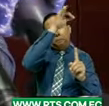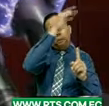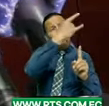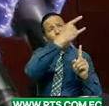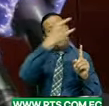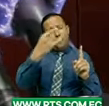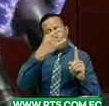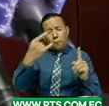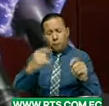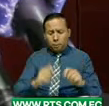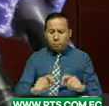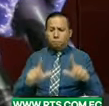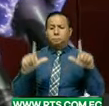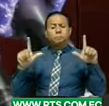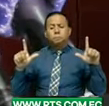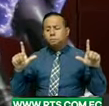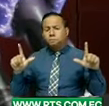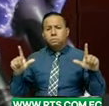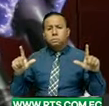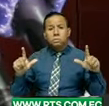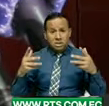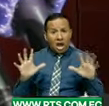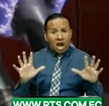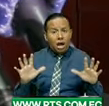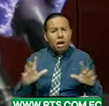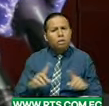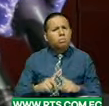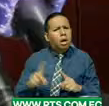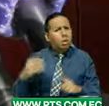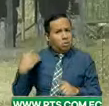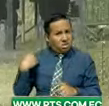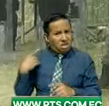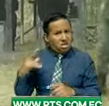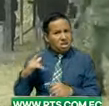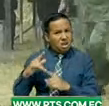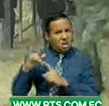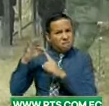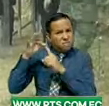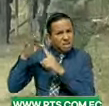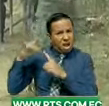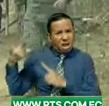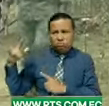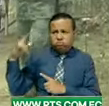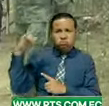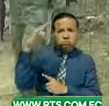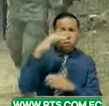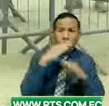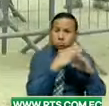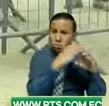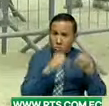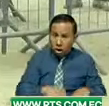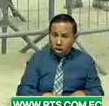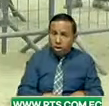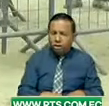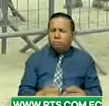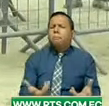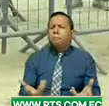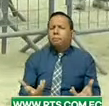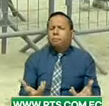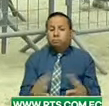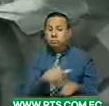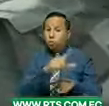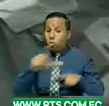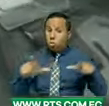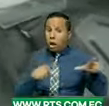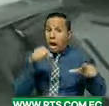La Fuerza Aérea tiene aviones interceptores, no los tiene. La zona donde estaba instalado el campamento fue desalojado. El sector